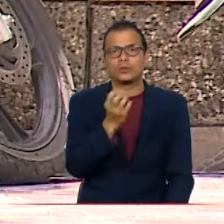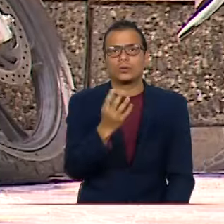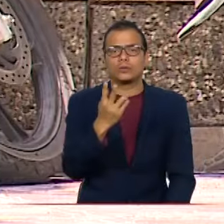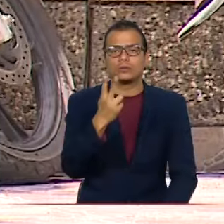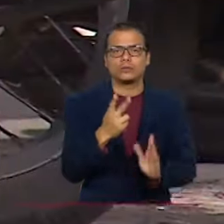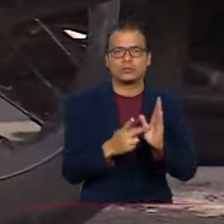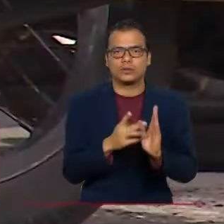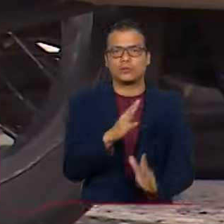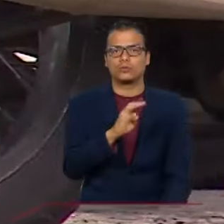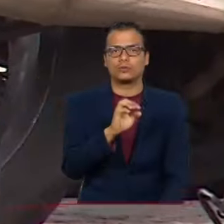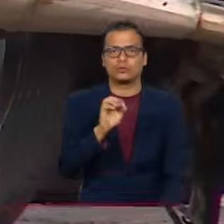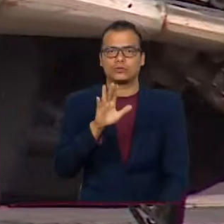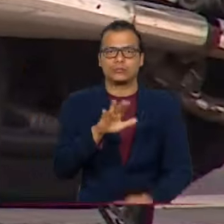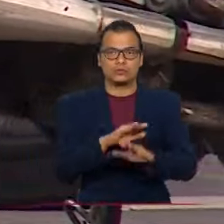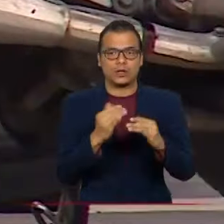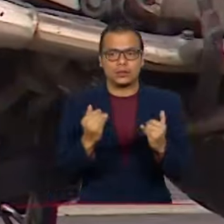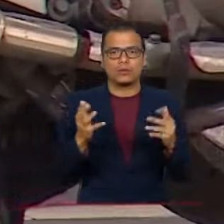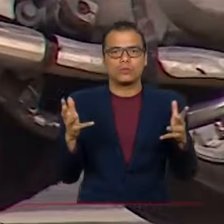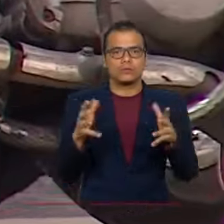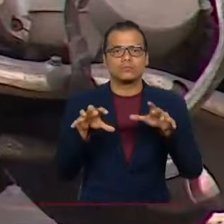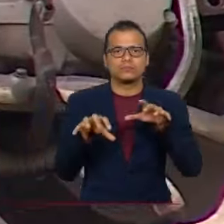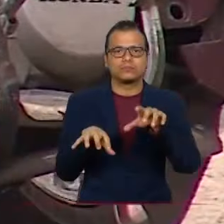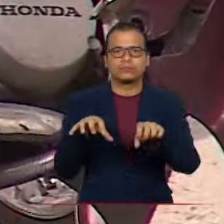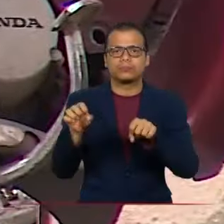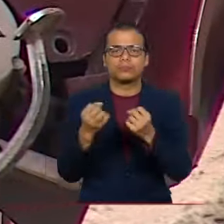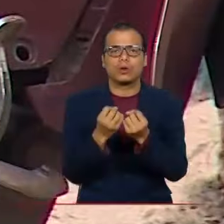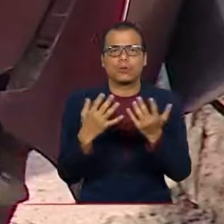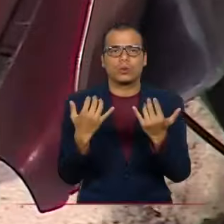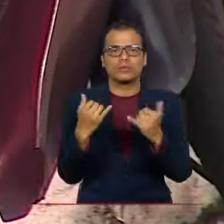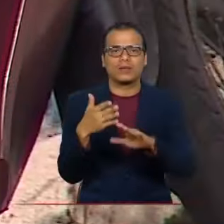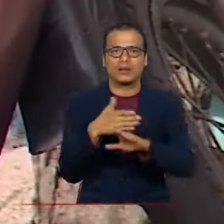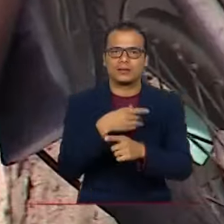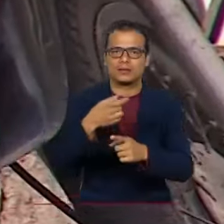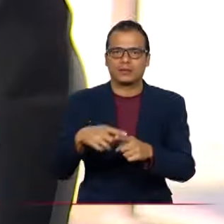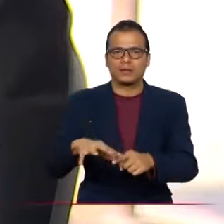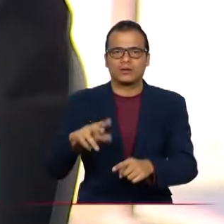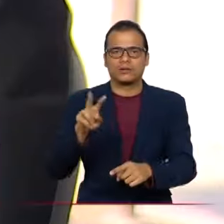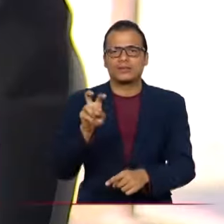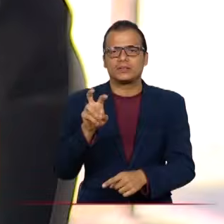2024, las autoridades han recuperado 781 motocicletas